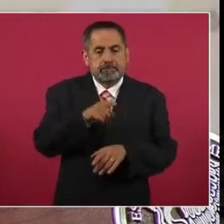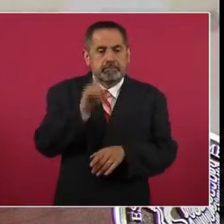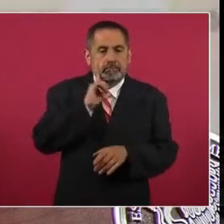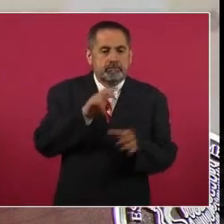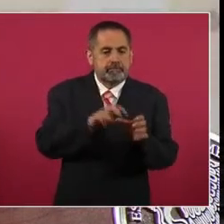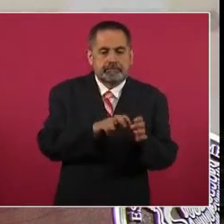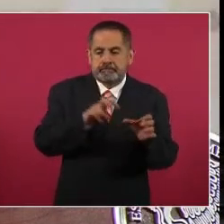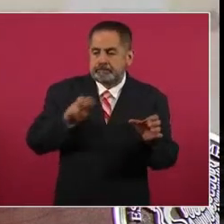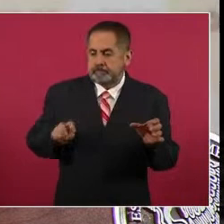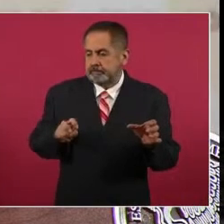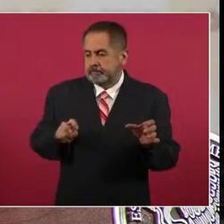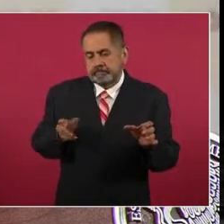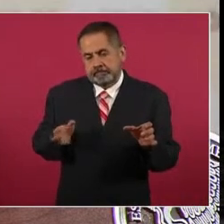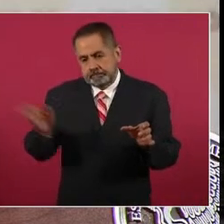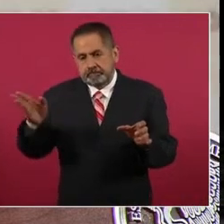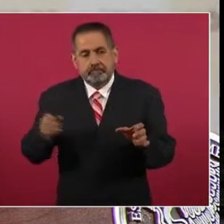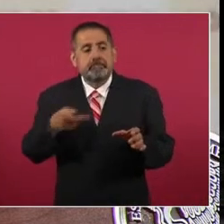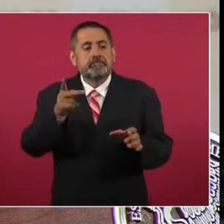entrega